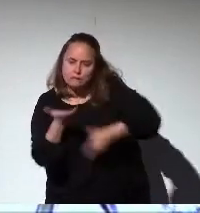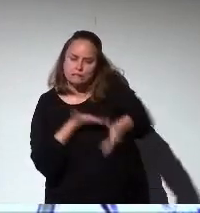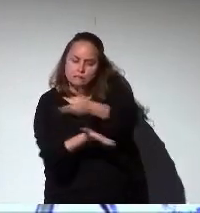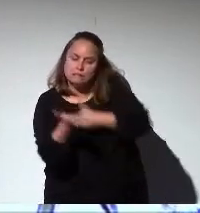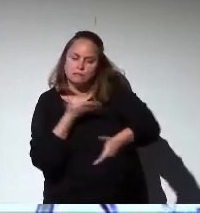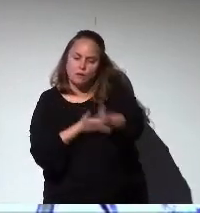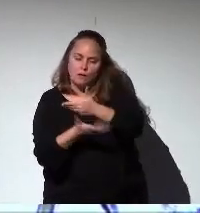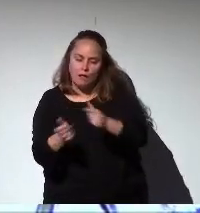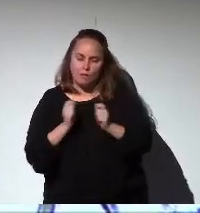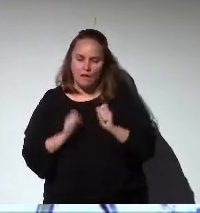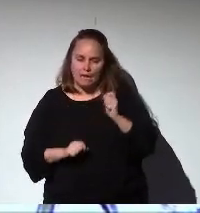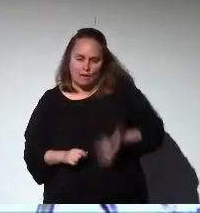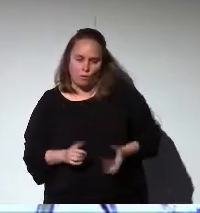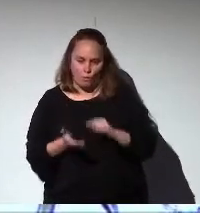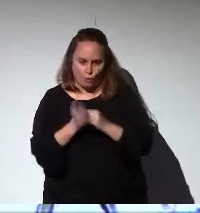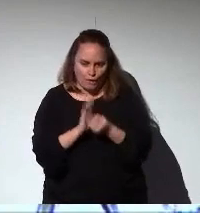que desarrollamos.